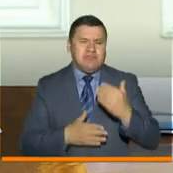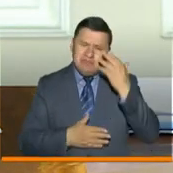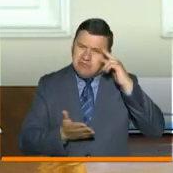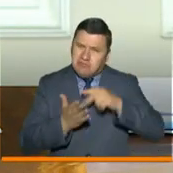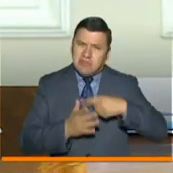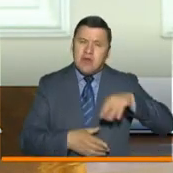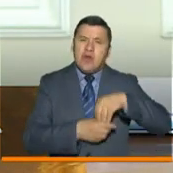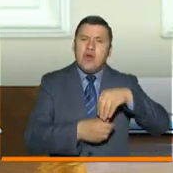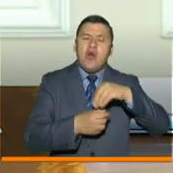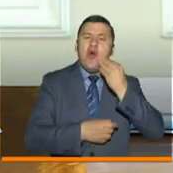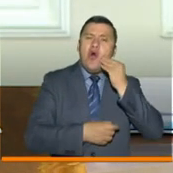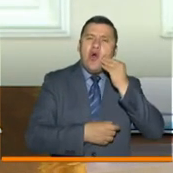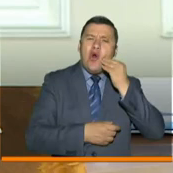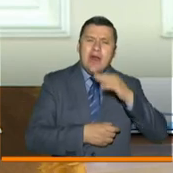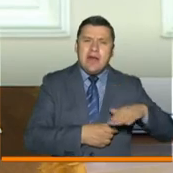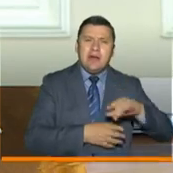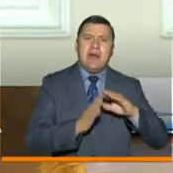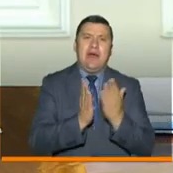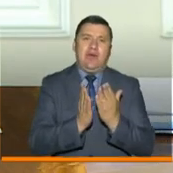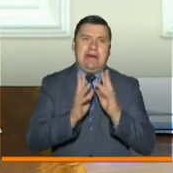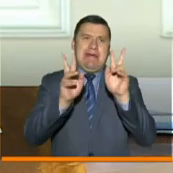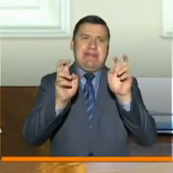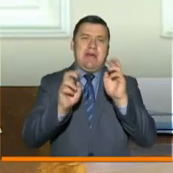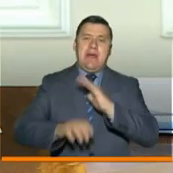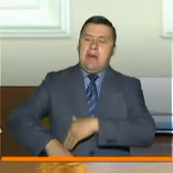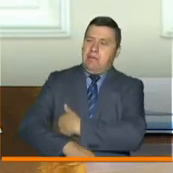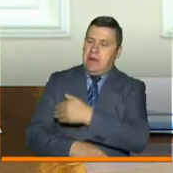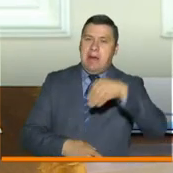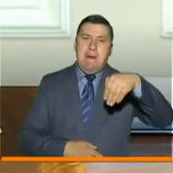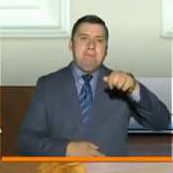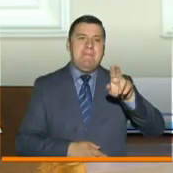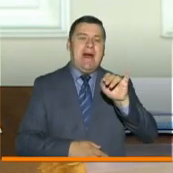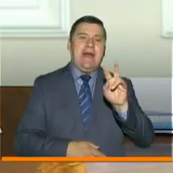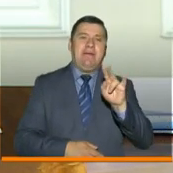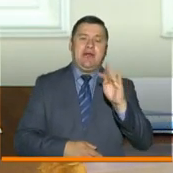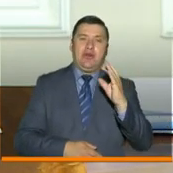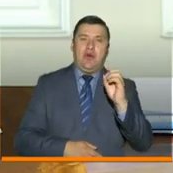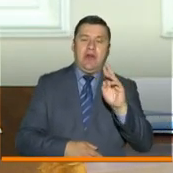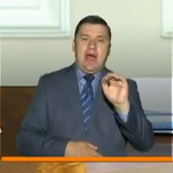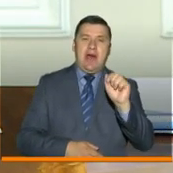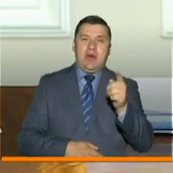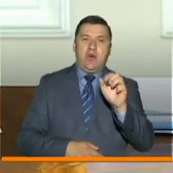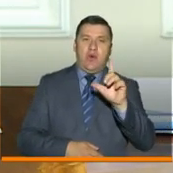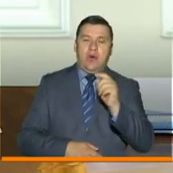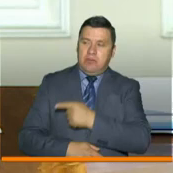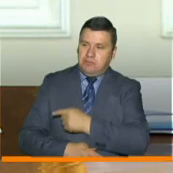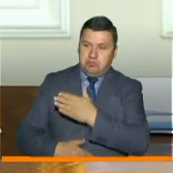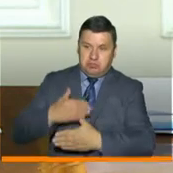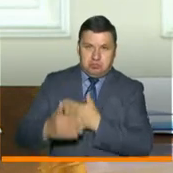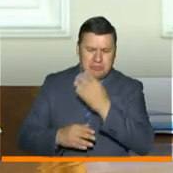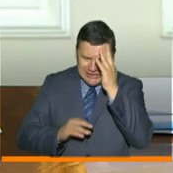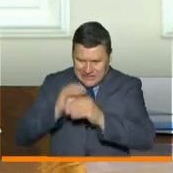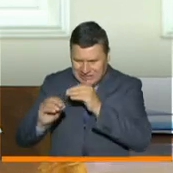representa para los hogares colombianos, ese sector de la educación. Ministra María Victoria Angulo, el modelo de alternancia. El modelo ha venido